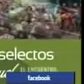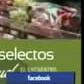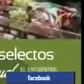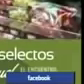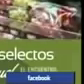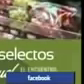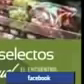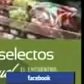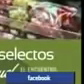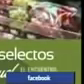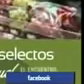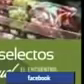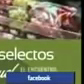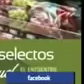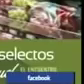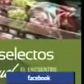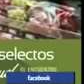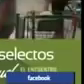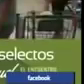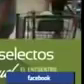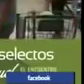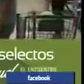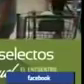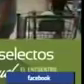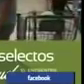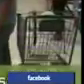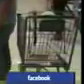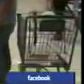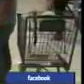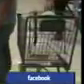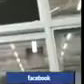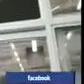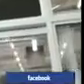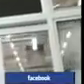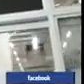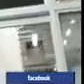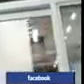mejores productos con los mejores precios y la más alta calidad.